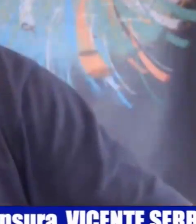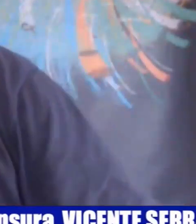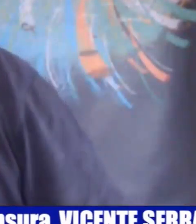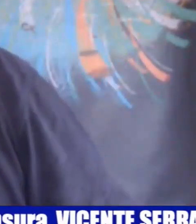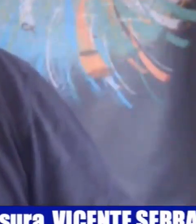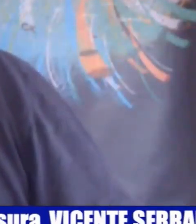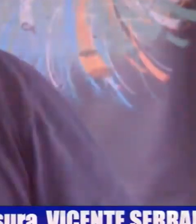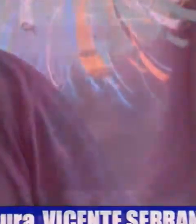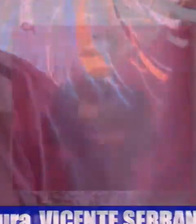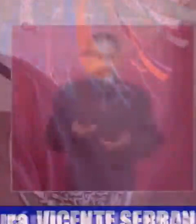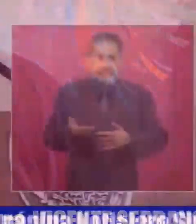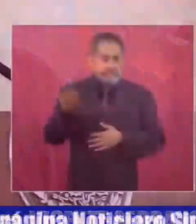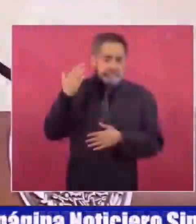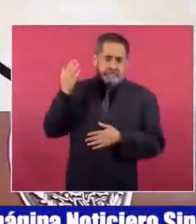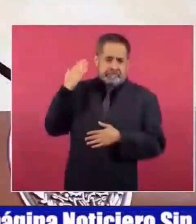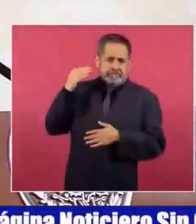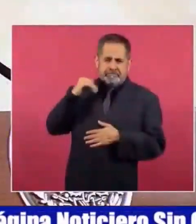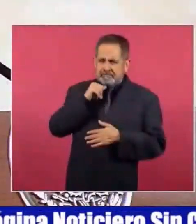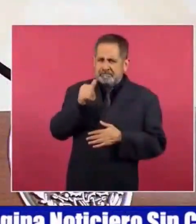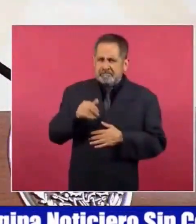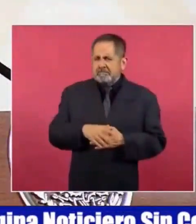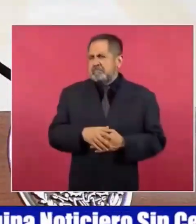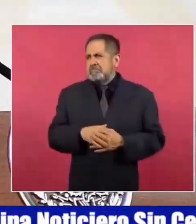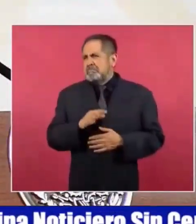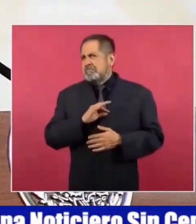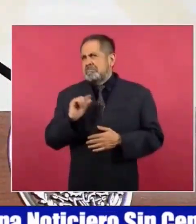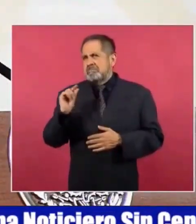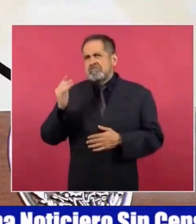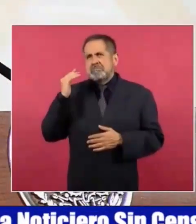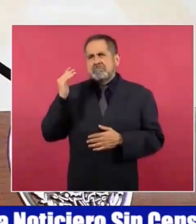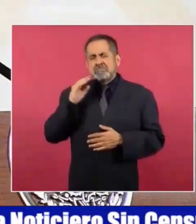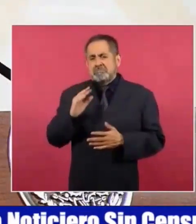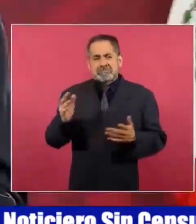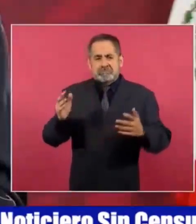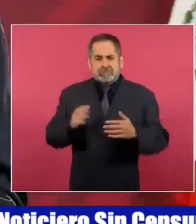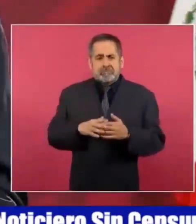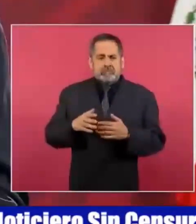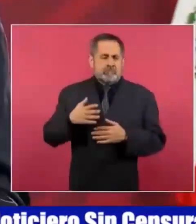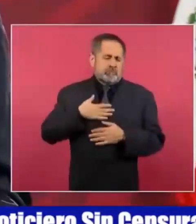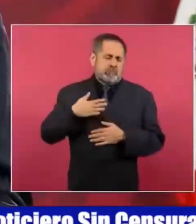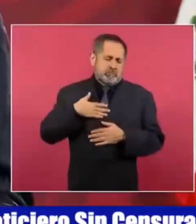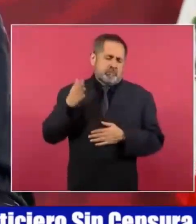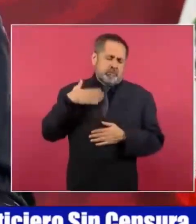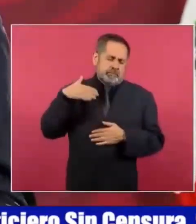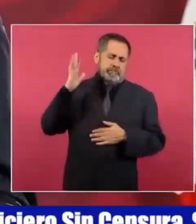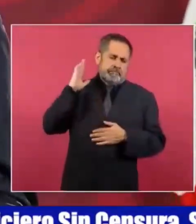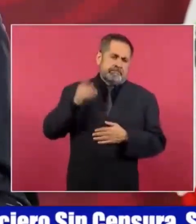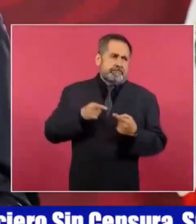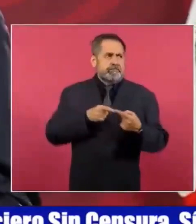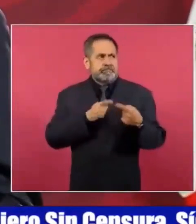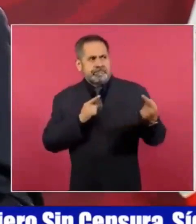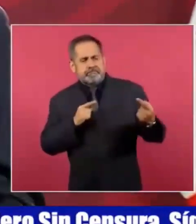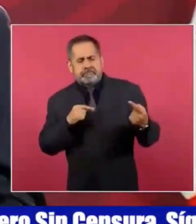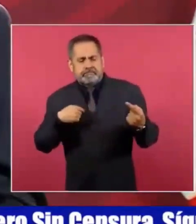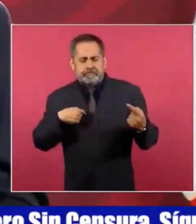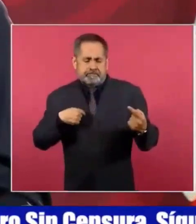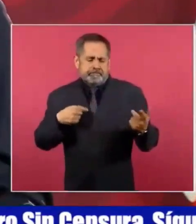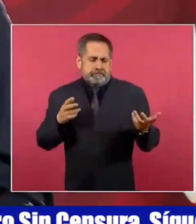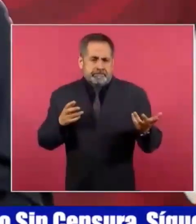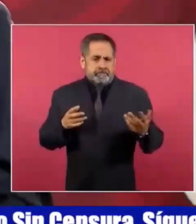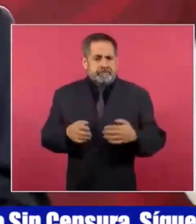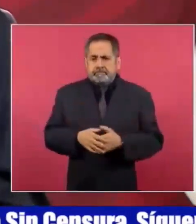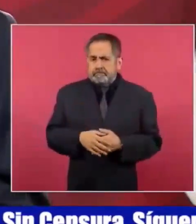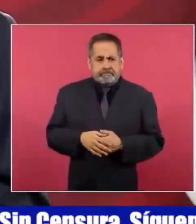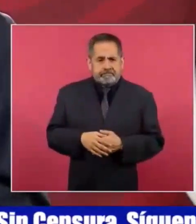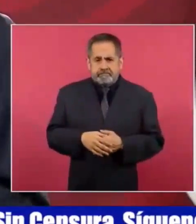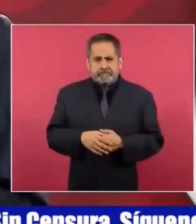ni a todos los que, a Carlos Loret, a toda esta gente yo no la conocía, pero son los datos que yo encontré. Por lo